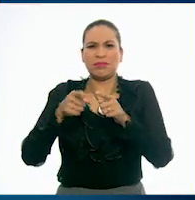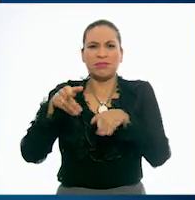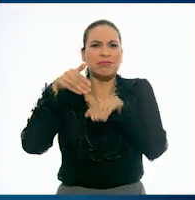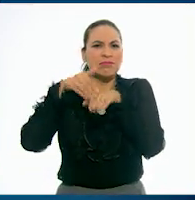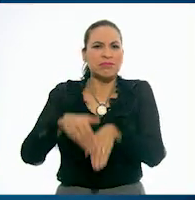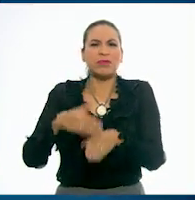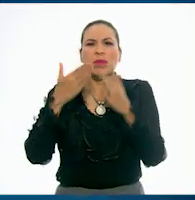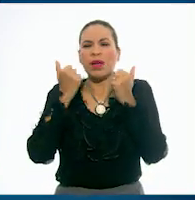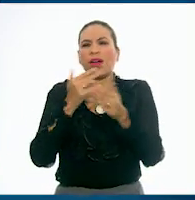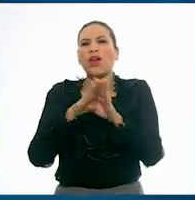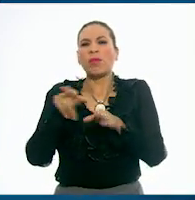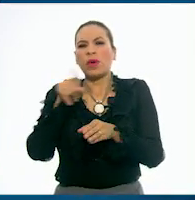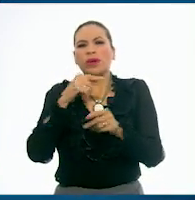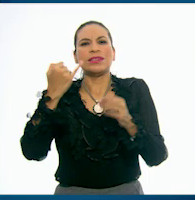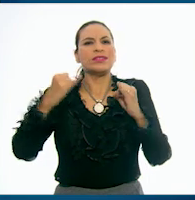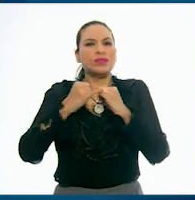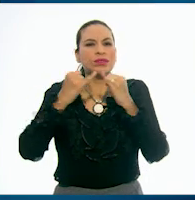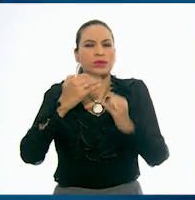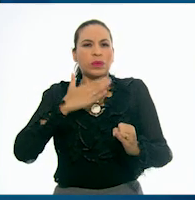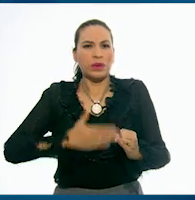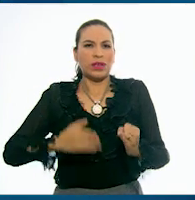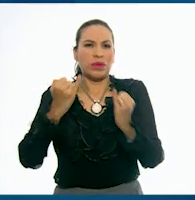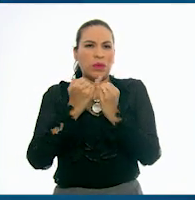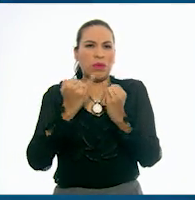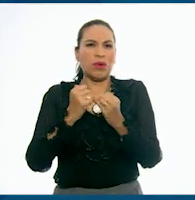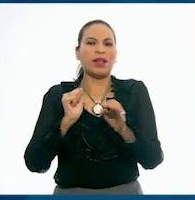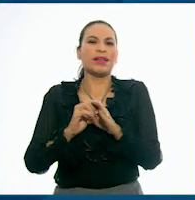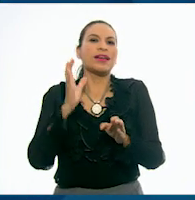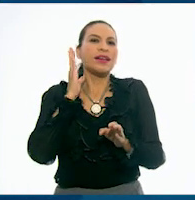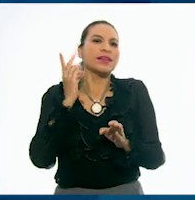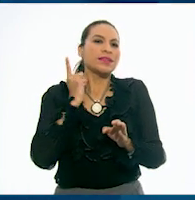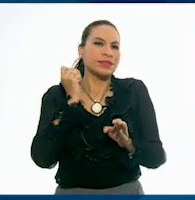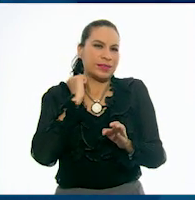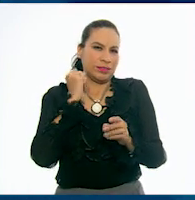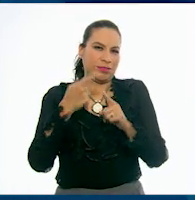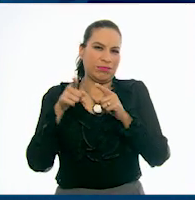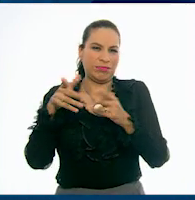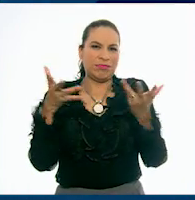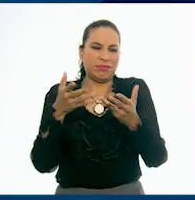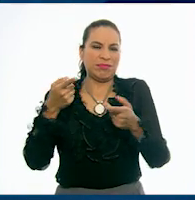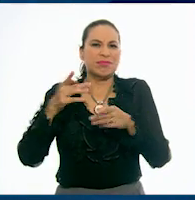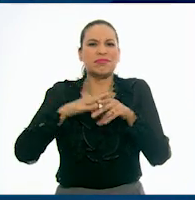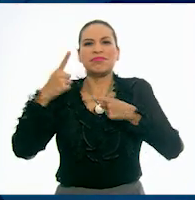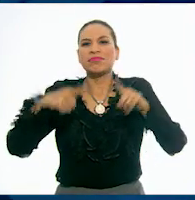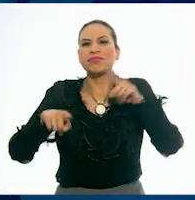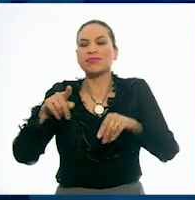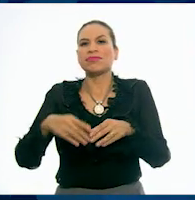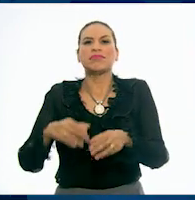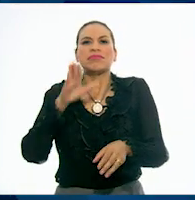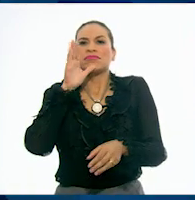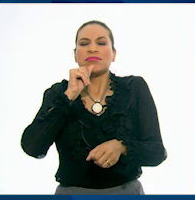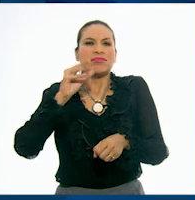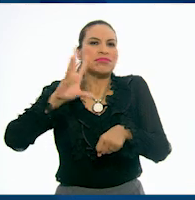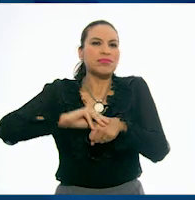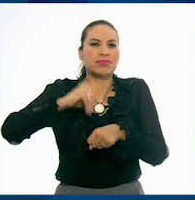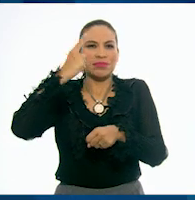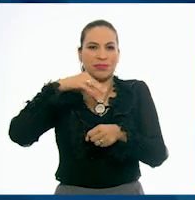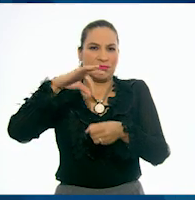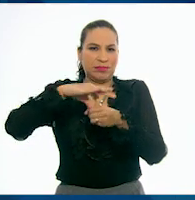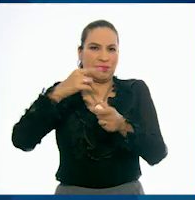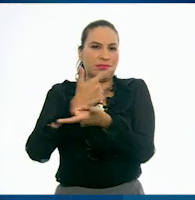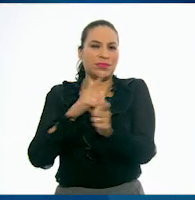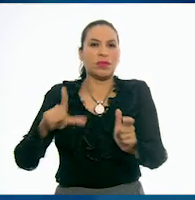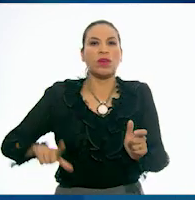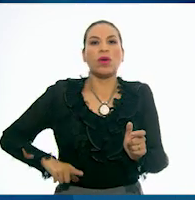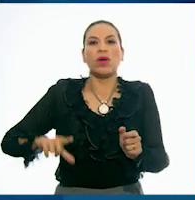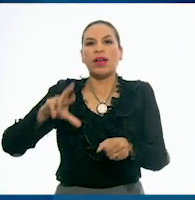de justicia y al poder legislativo. Impidió que se llevaran a cabo elecciones libres e impuso los gobernadores